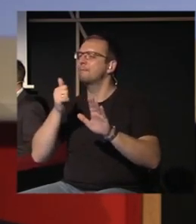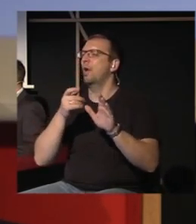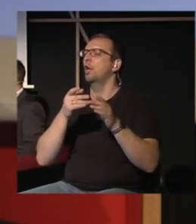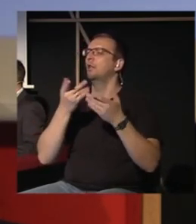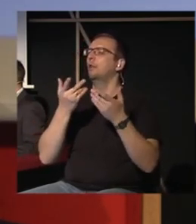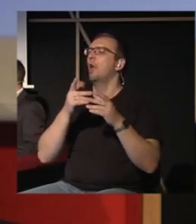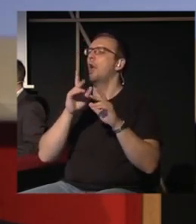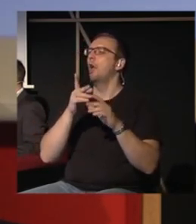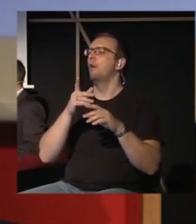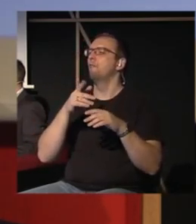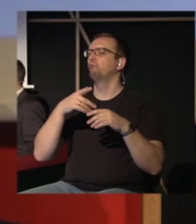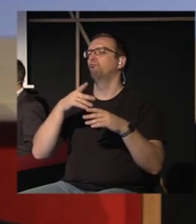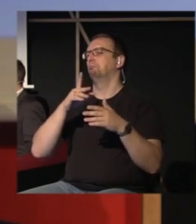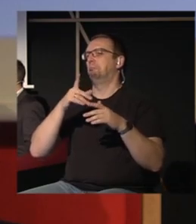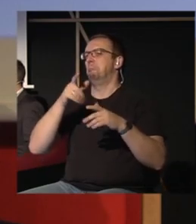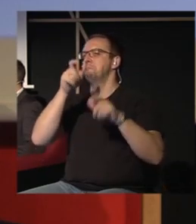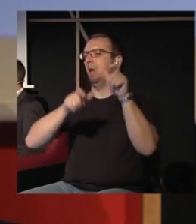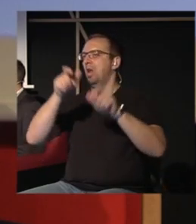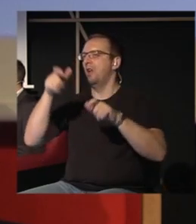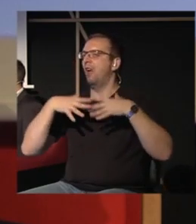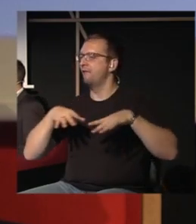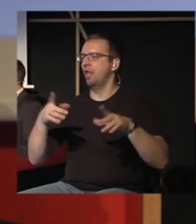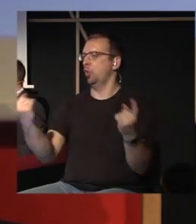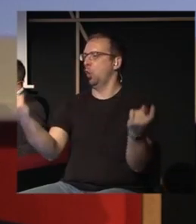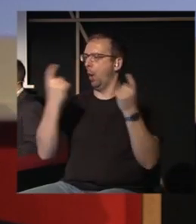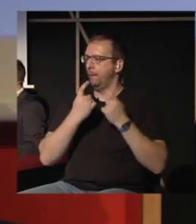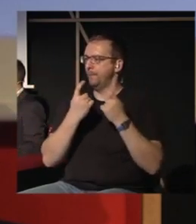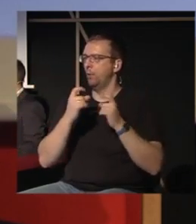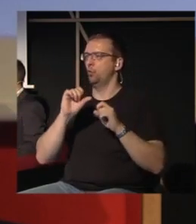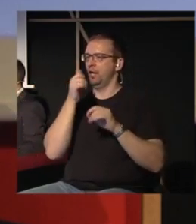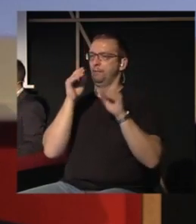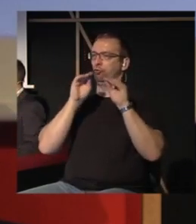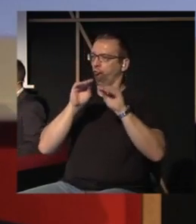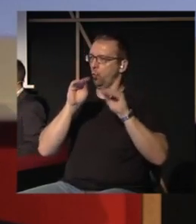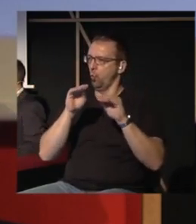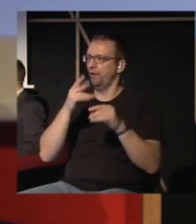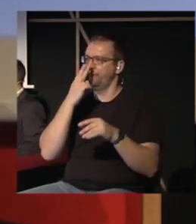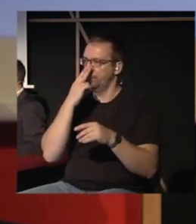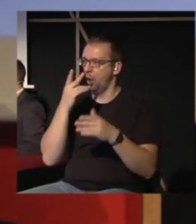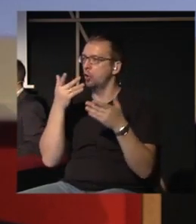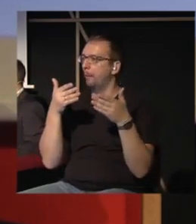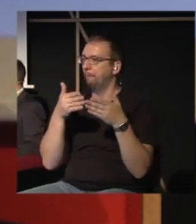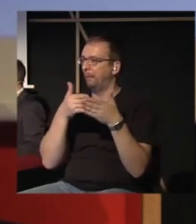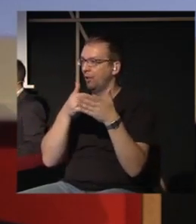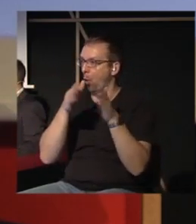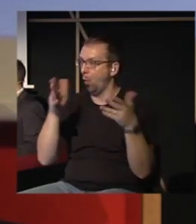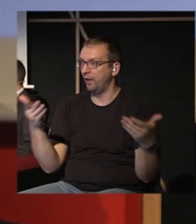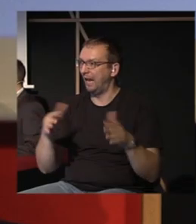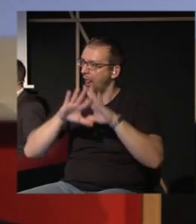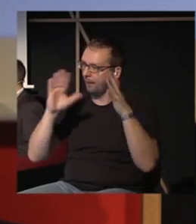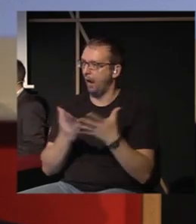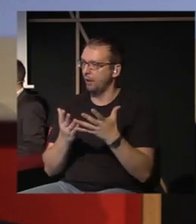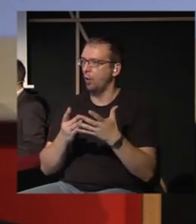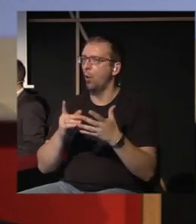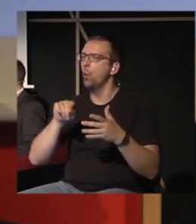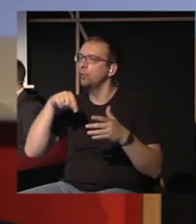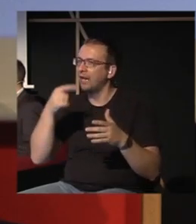partido, ayudándole al acceso hasta que normalizáramos un poco la situación en el estadio.